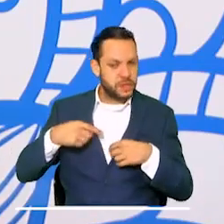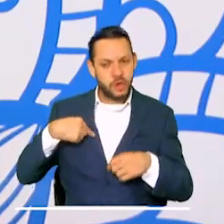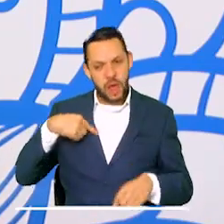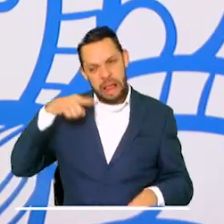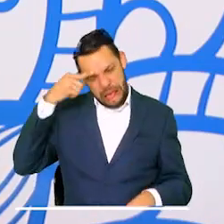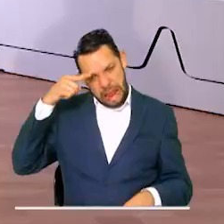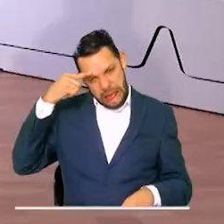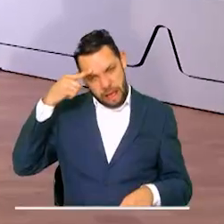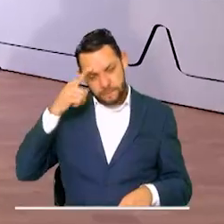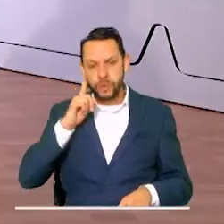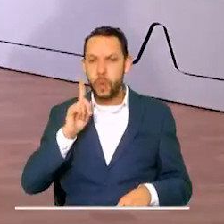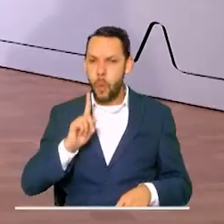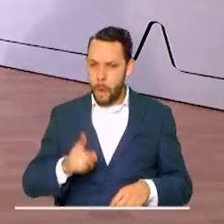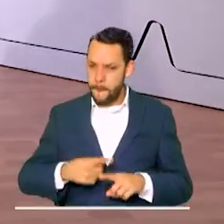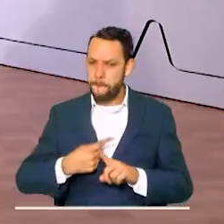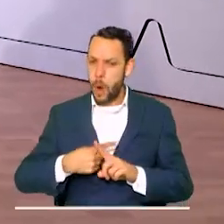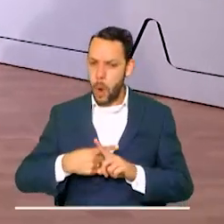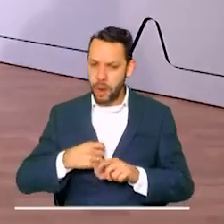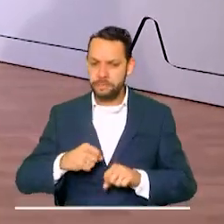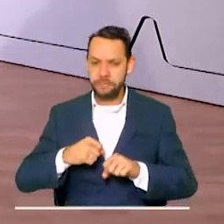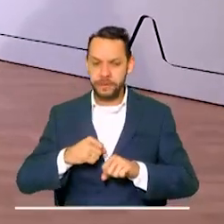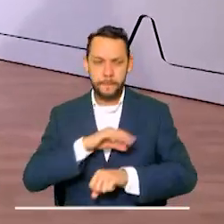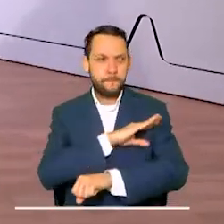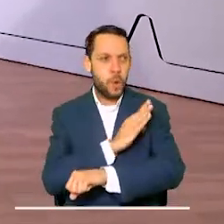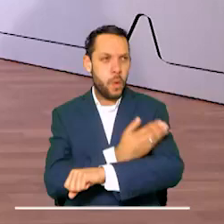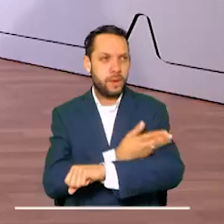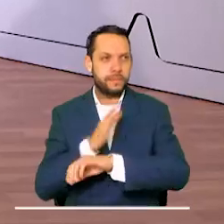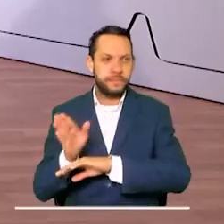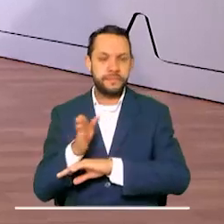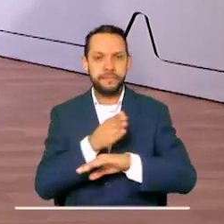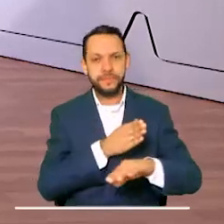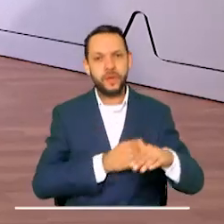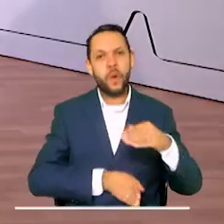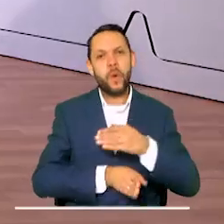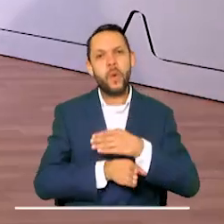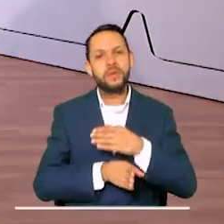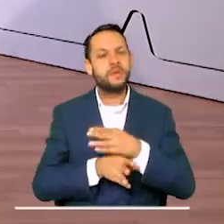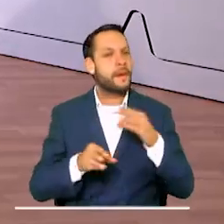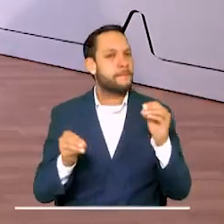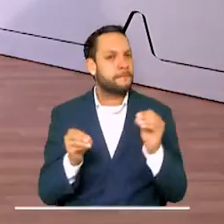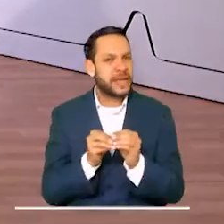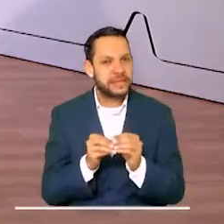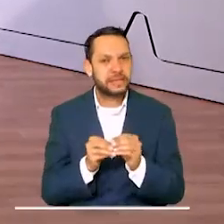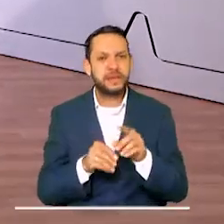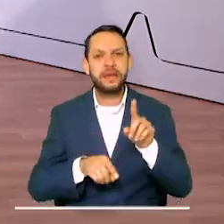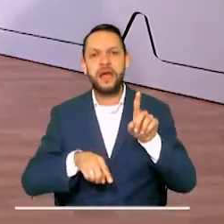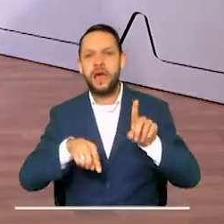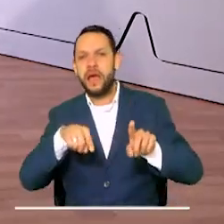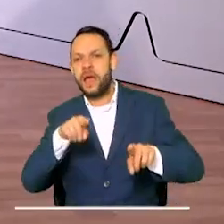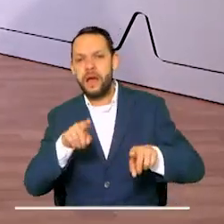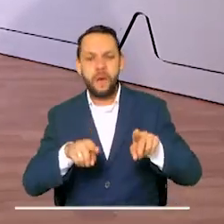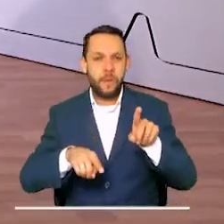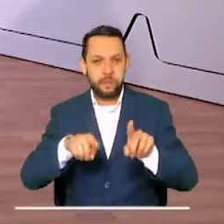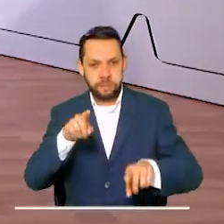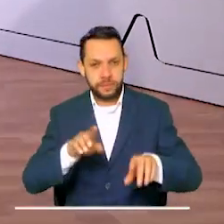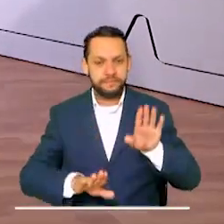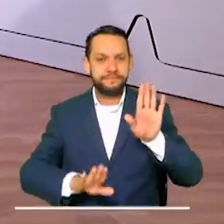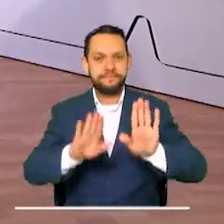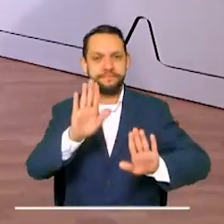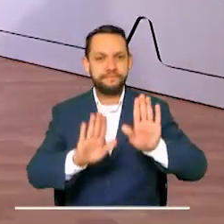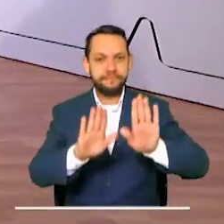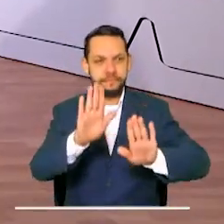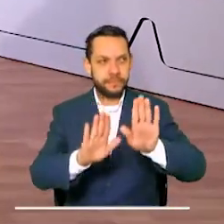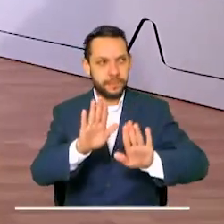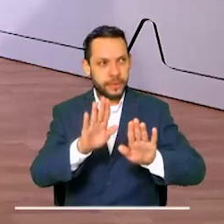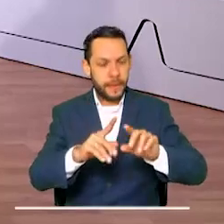resiliencia. Resiliencia y resistencia. Antes de ir adelante con el tema, algunas personas preguntan qué es la histerectomía,